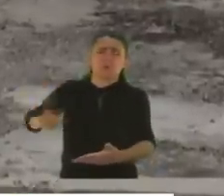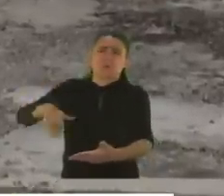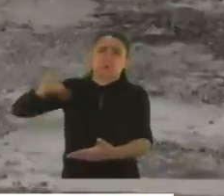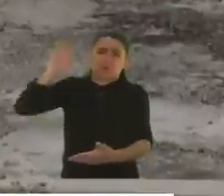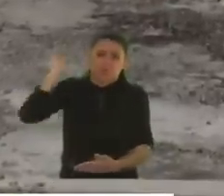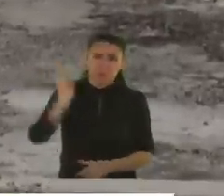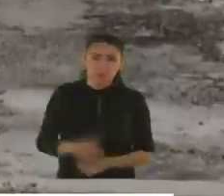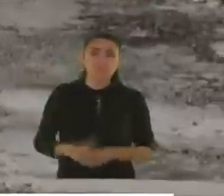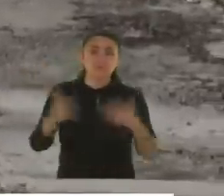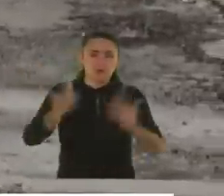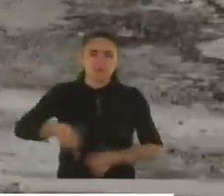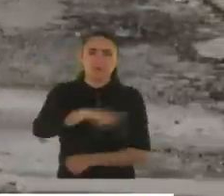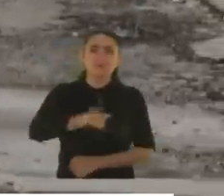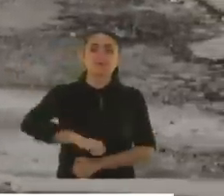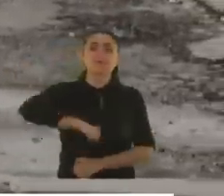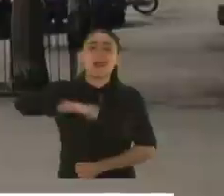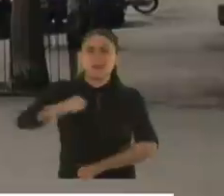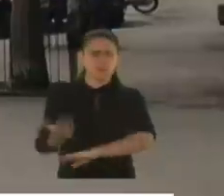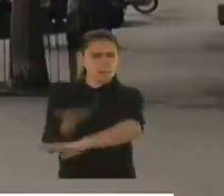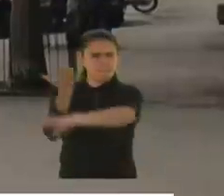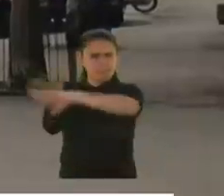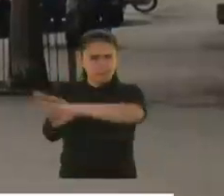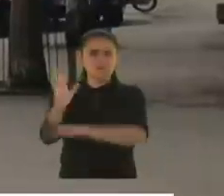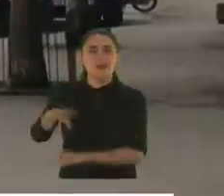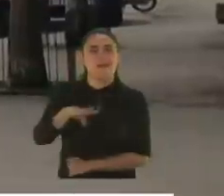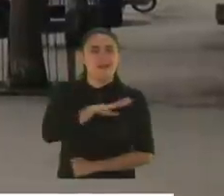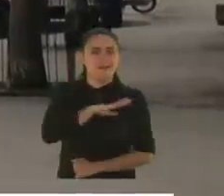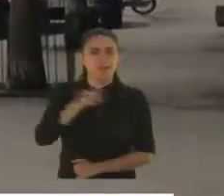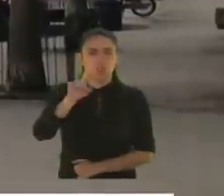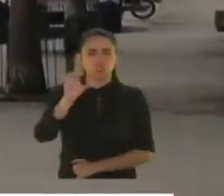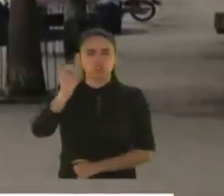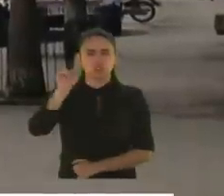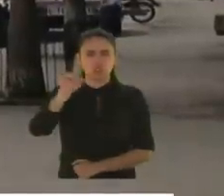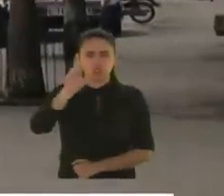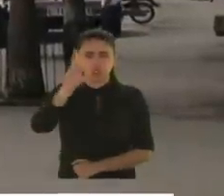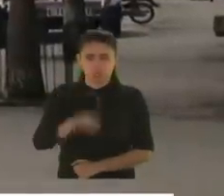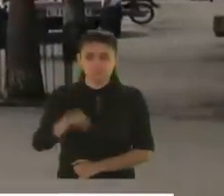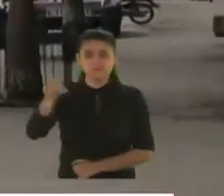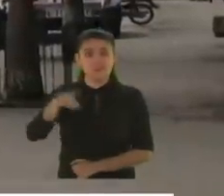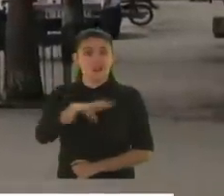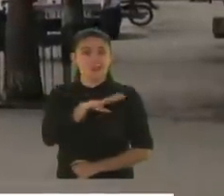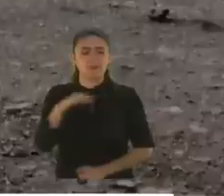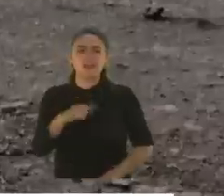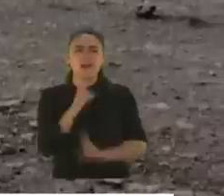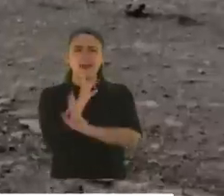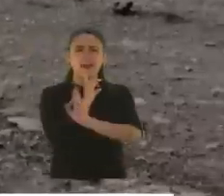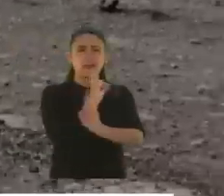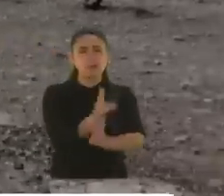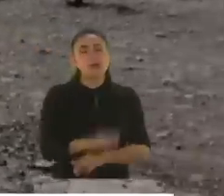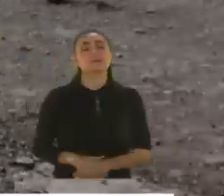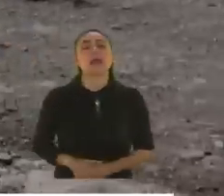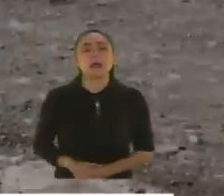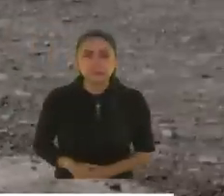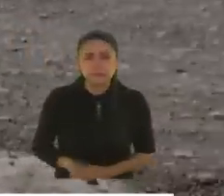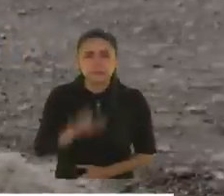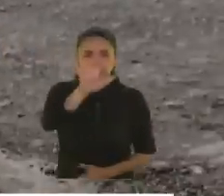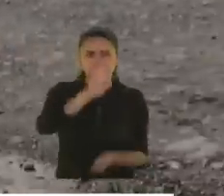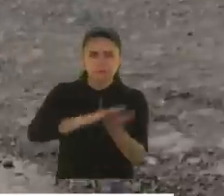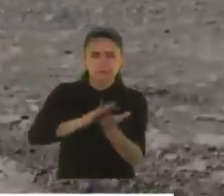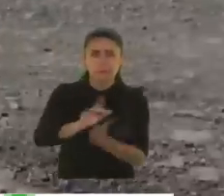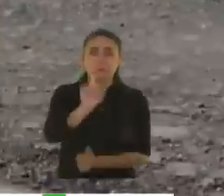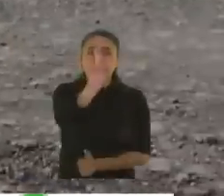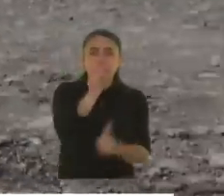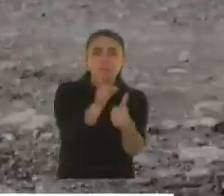un derecho de petición ante la alcaldía de Sonsón y la respuesta de la administración fue que primero deben arreglar parte